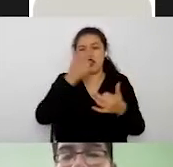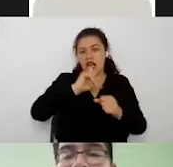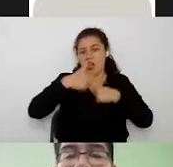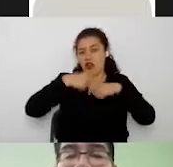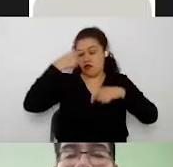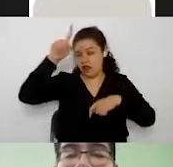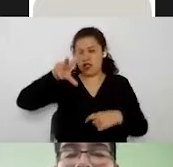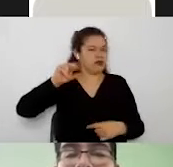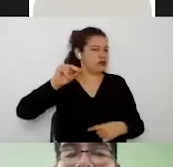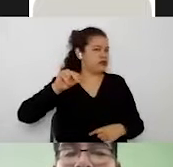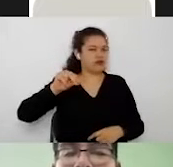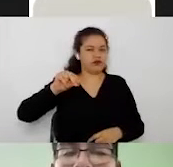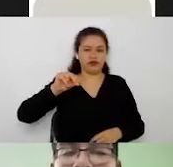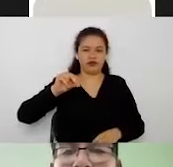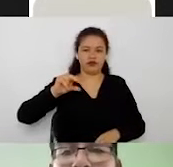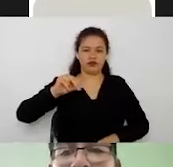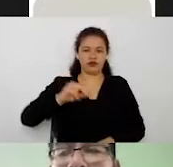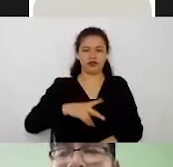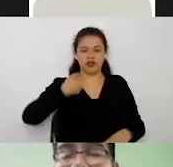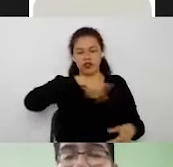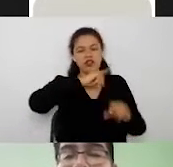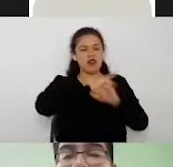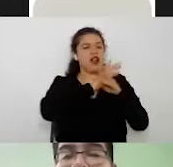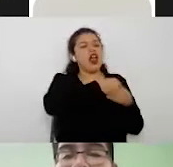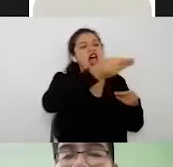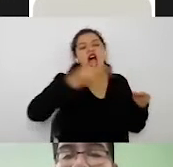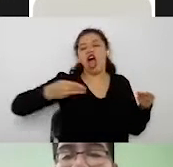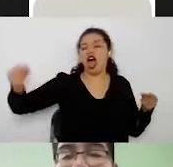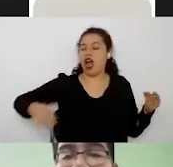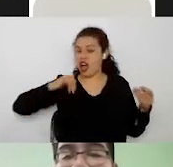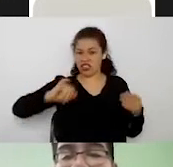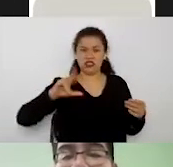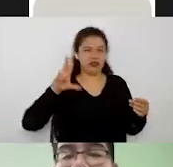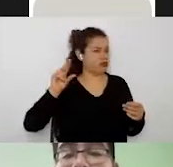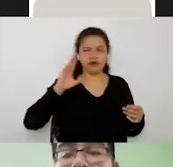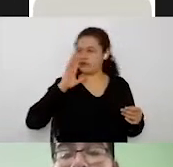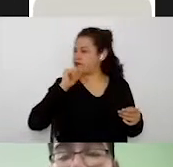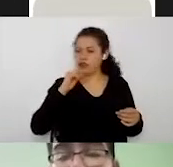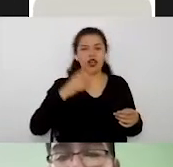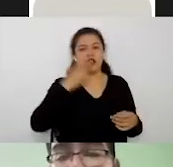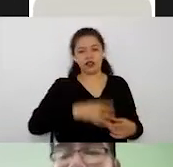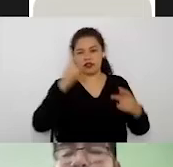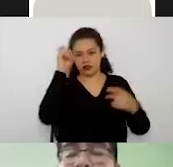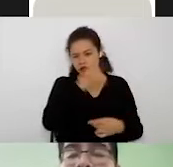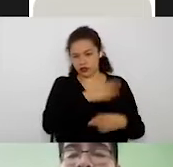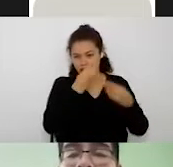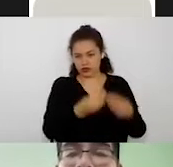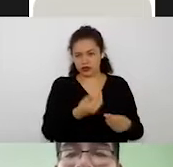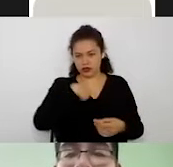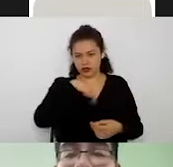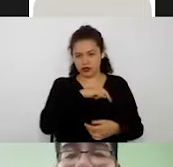podemos repartirla tal cual porque es muy complicado y podemos